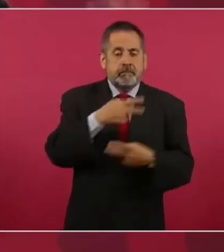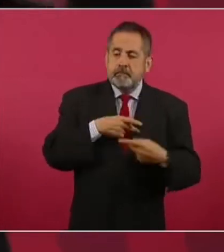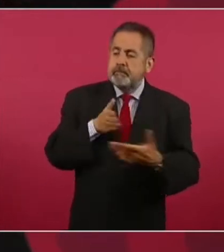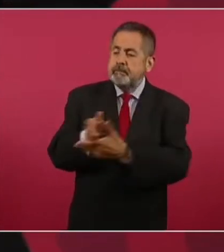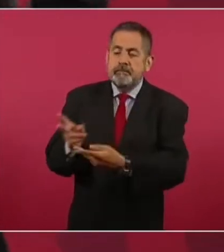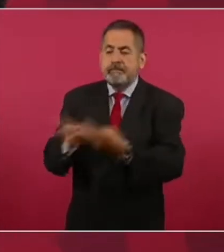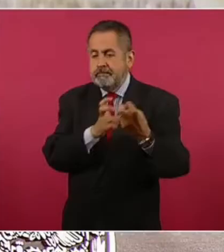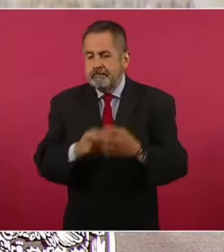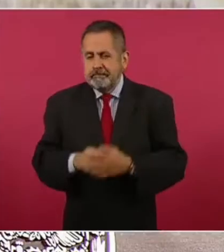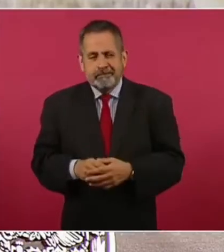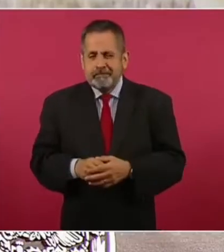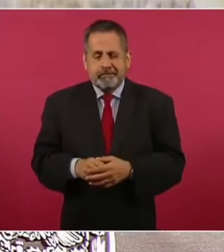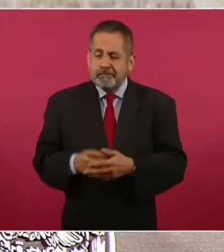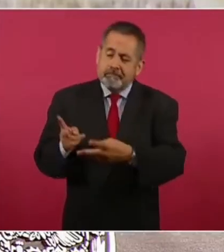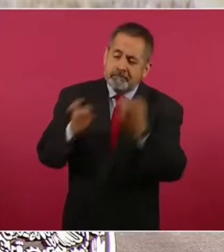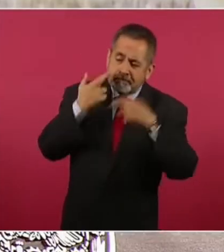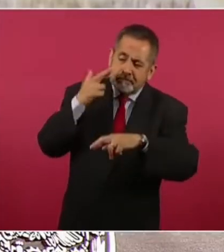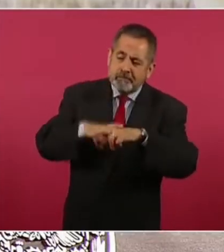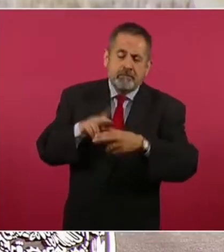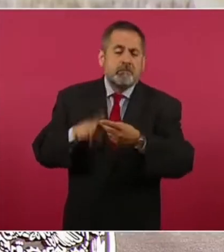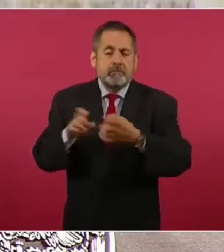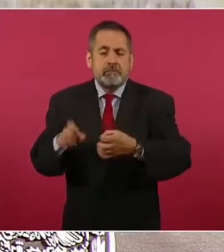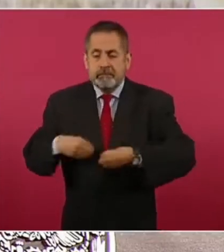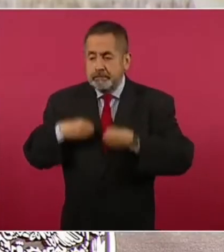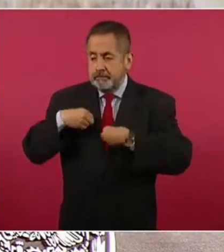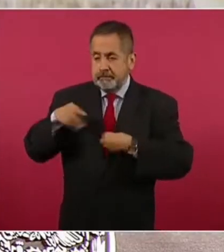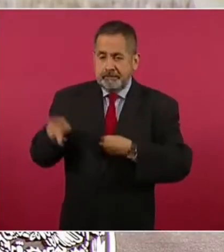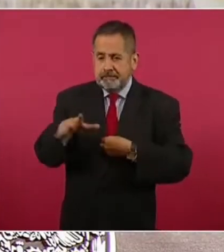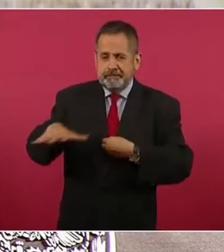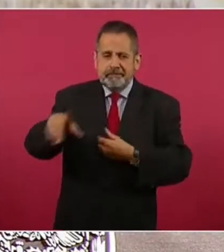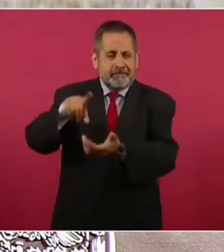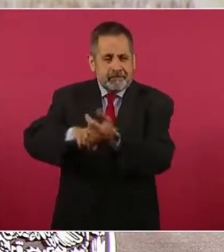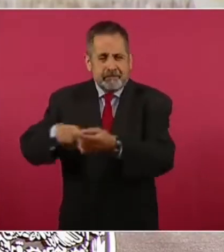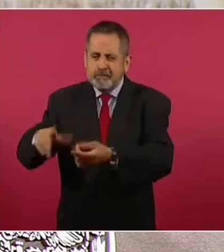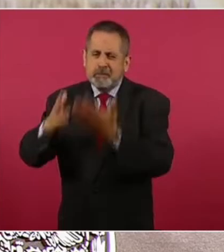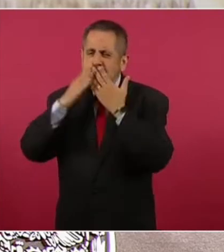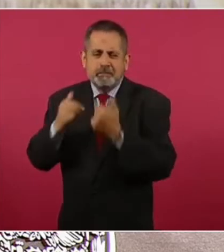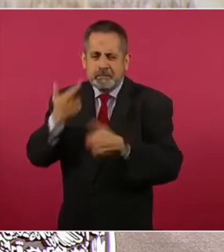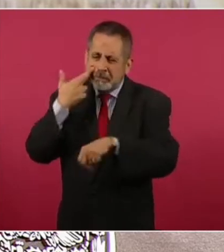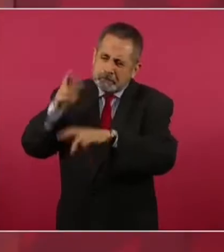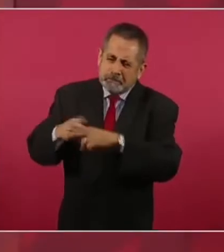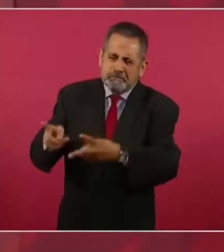pero los ladrones no están ahí. En esos pueblos no hay ladrones.